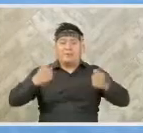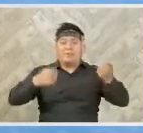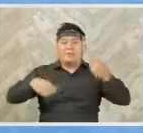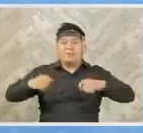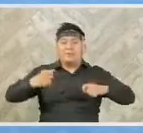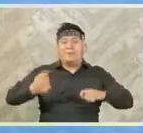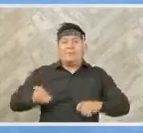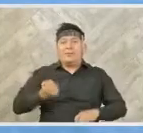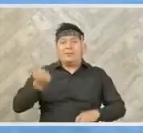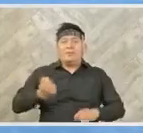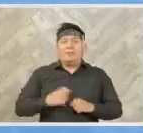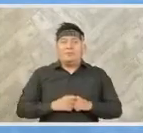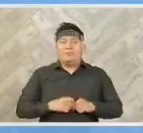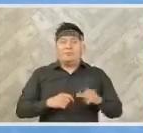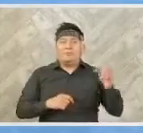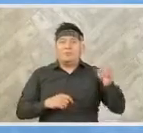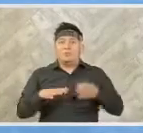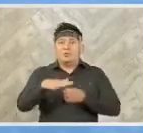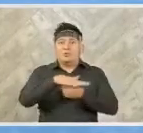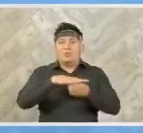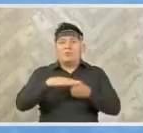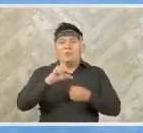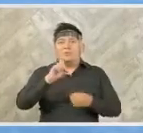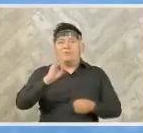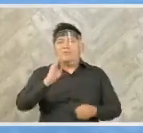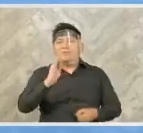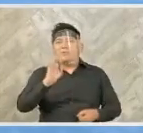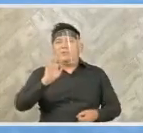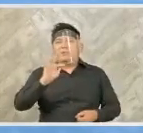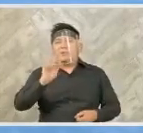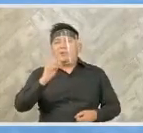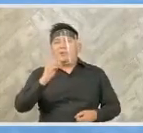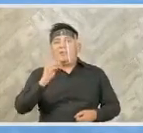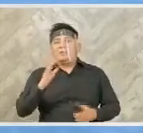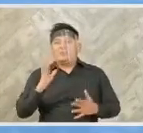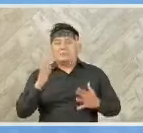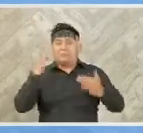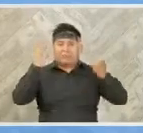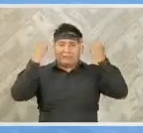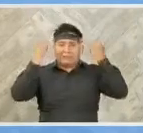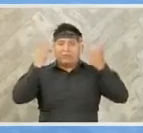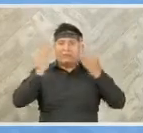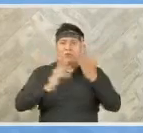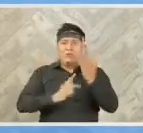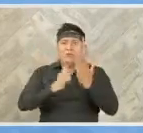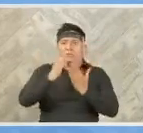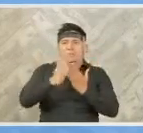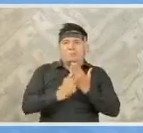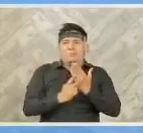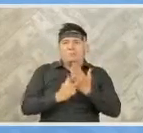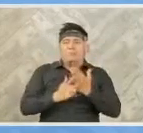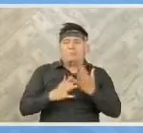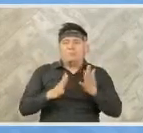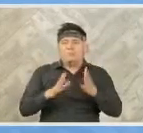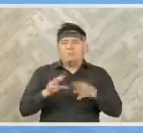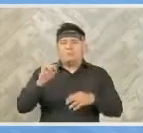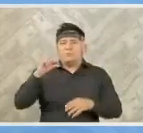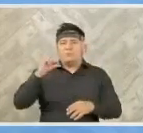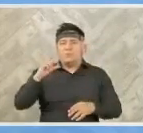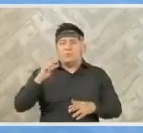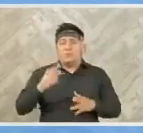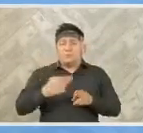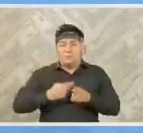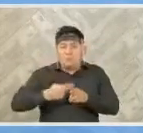tiene una de ellas. Estamos en el trabajo de diseño de ese proyecto junto con el área metropolitana de Cúcuta para que muy